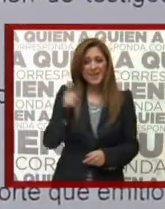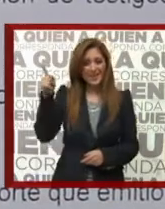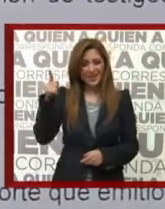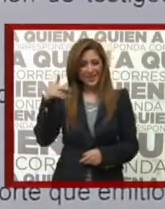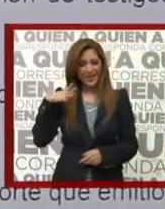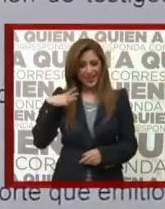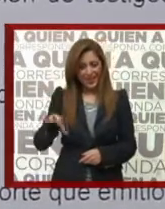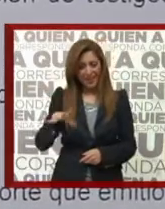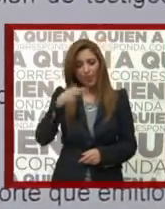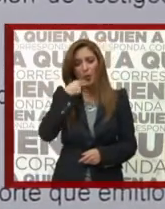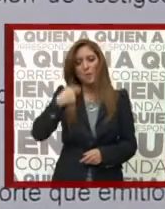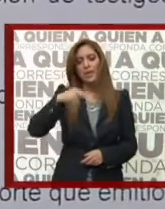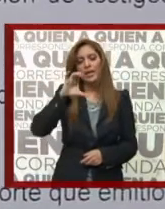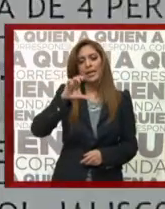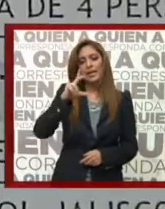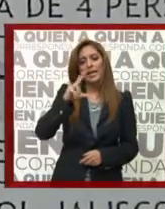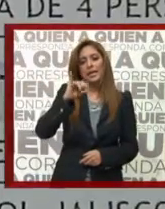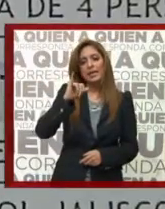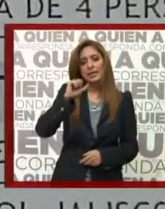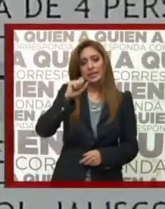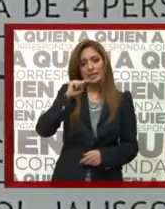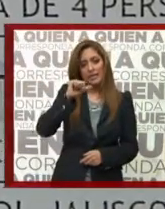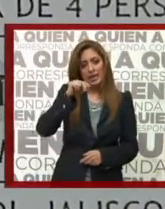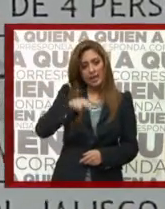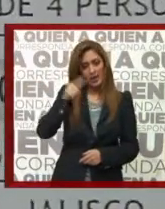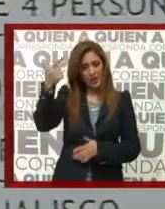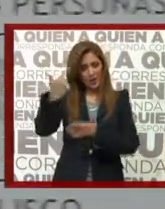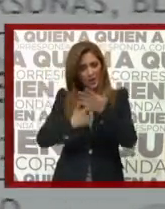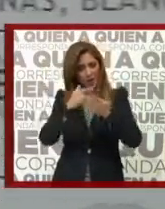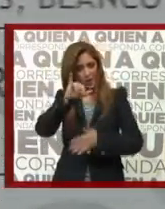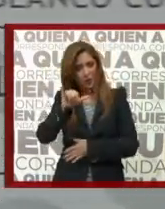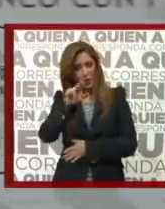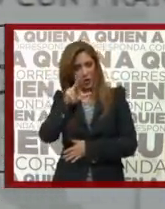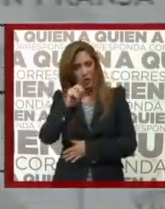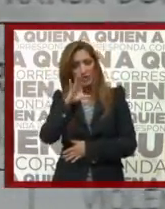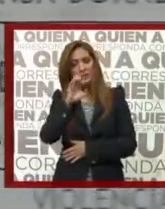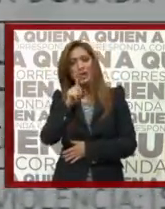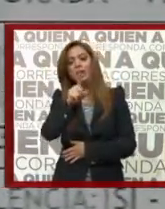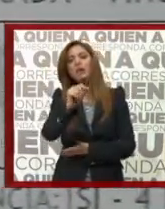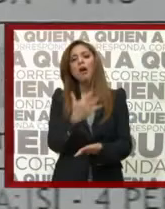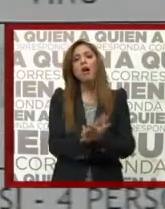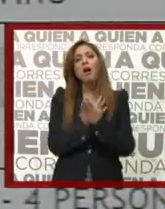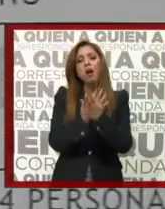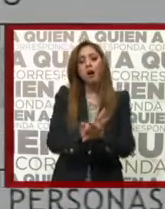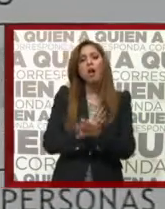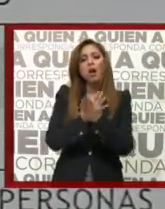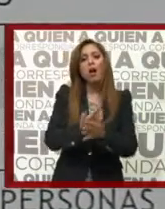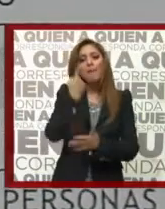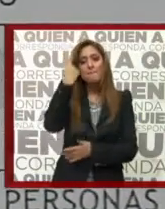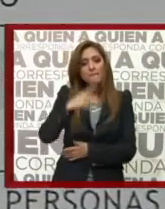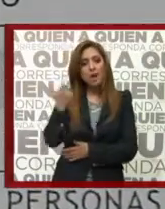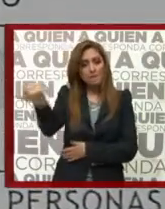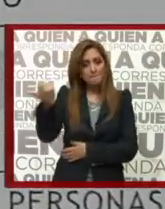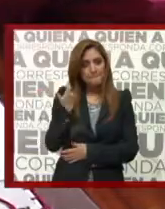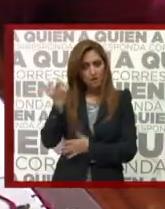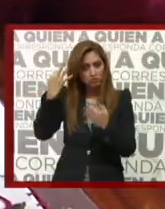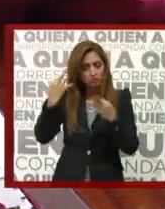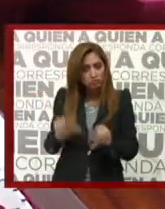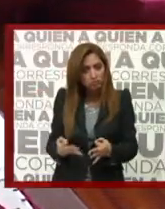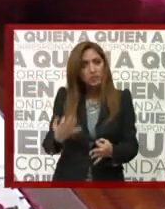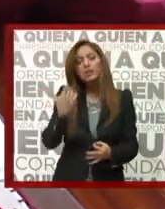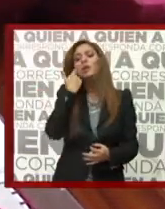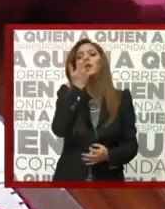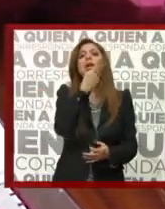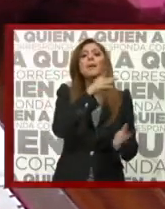aseguradora, Cristian Márquez, y el contador Julio César Martínez le ponen muchas trabas para cobrar. Quieren que entregue